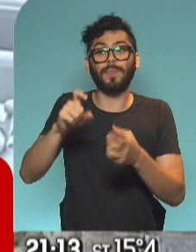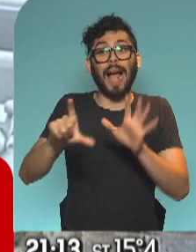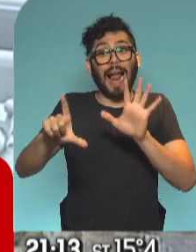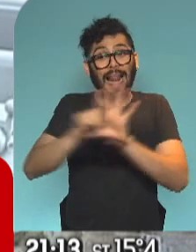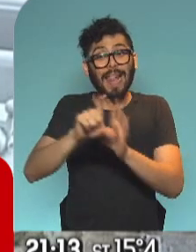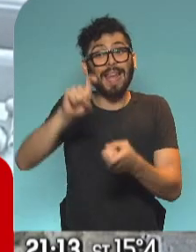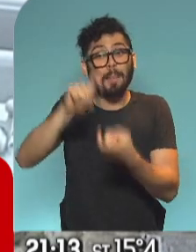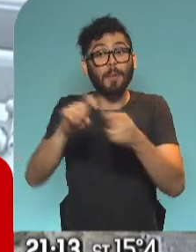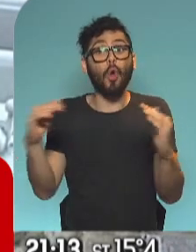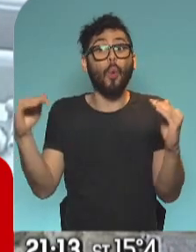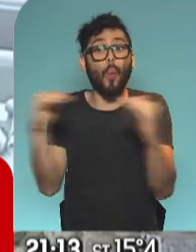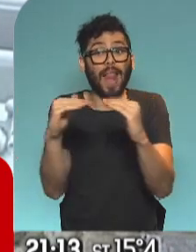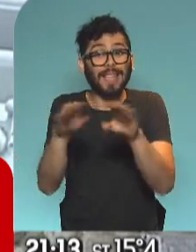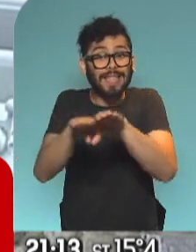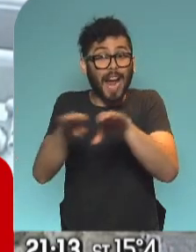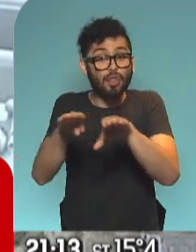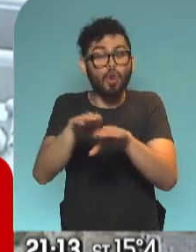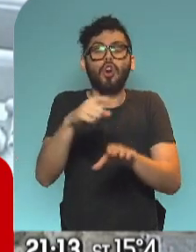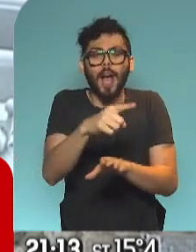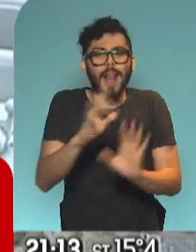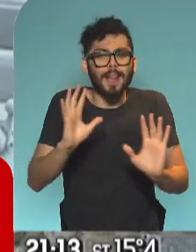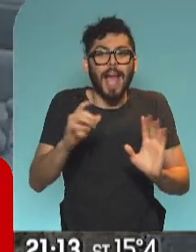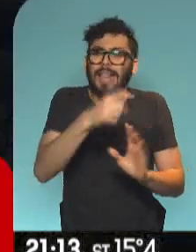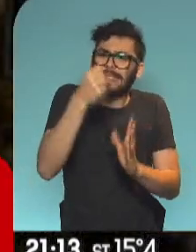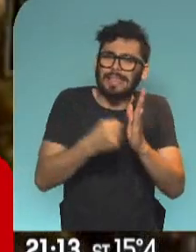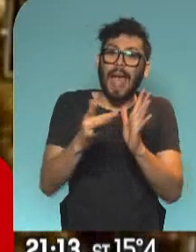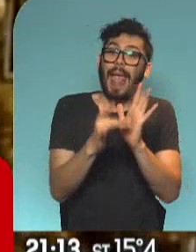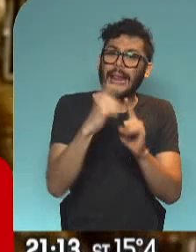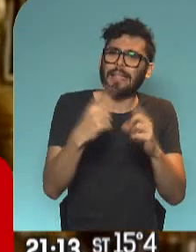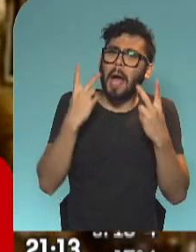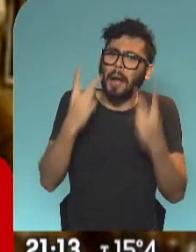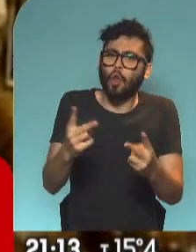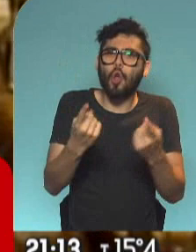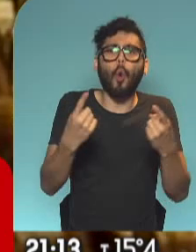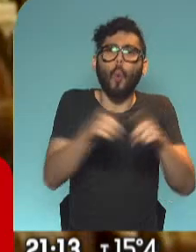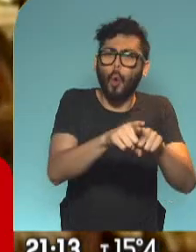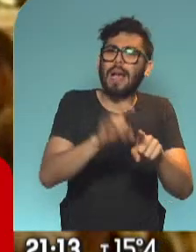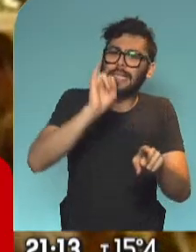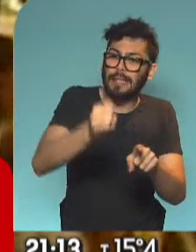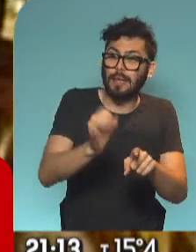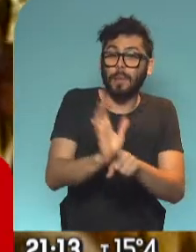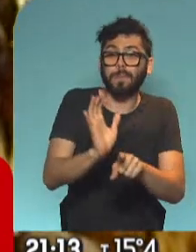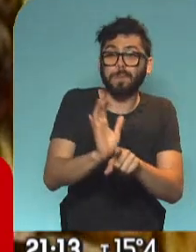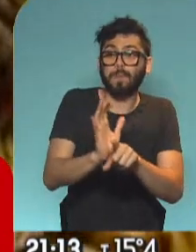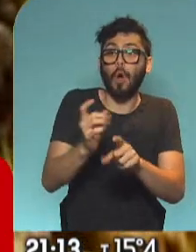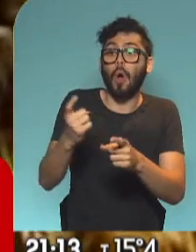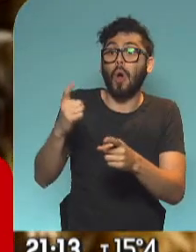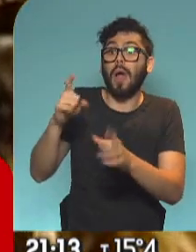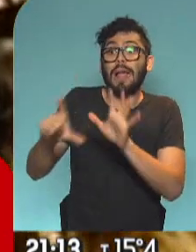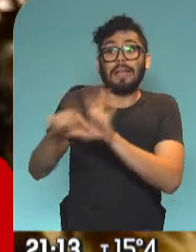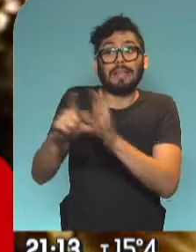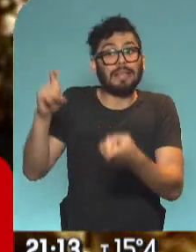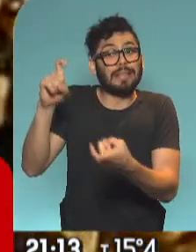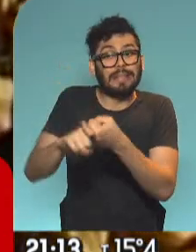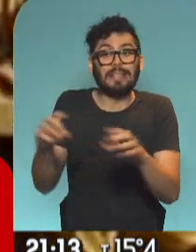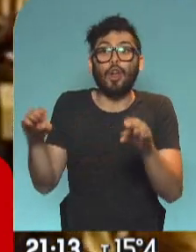Argentina. Insistía desde la Iglesia en avanzar con la unión civil, que reconociera derechos para evitar el avance por una ley de matrimonio